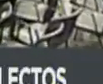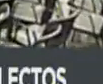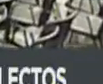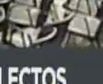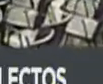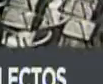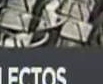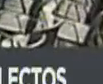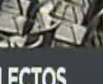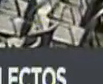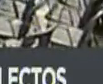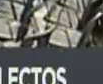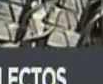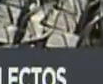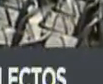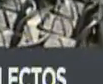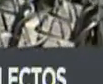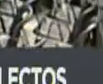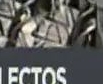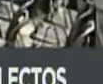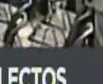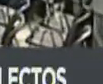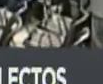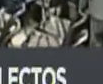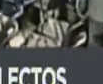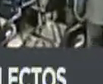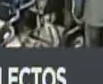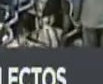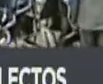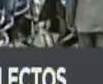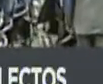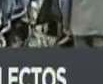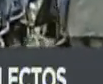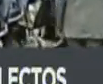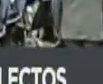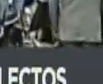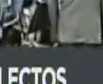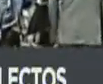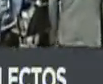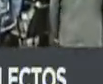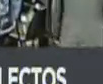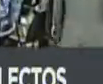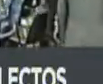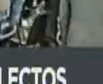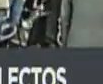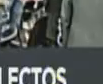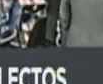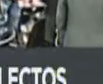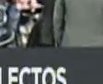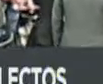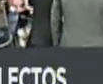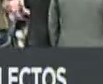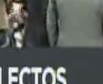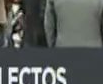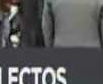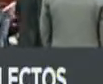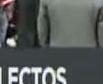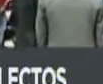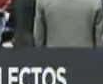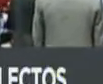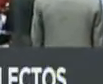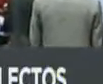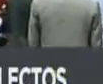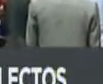de auditabilidades que en otros países. Tibisay Lucena también informaba que podría dar lección de elecciones